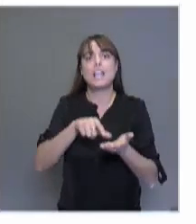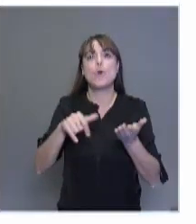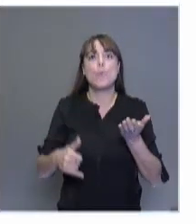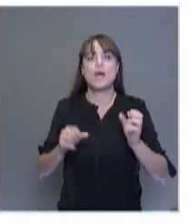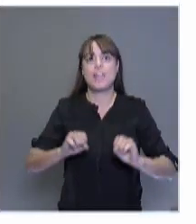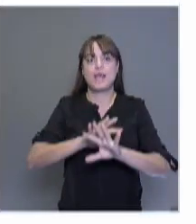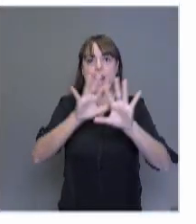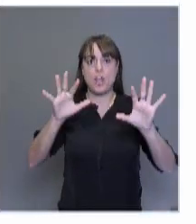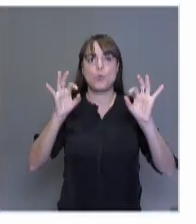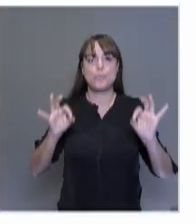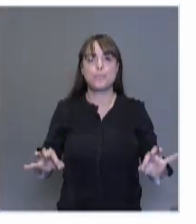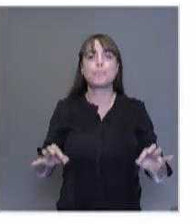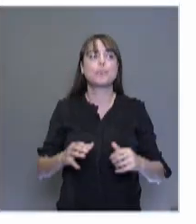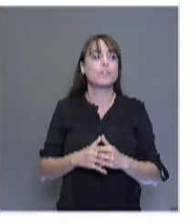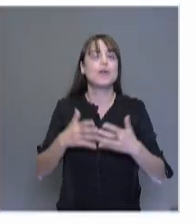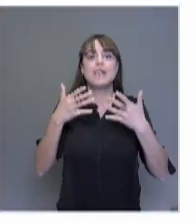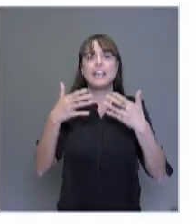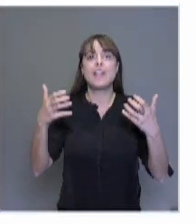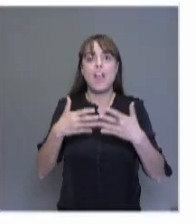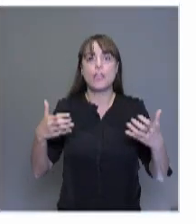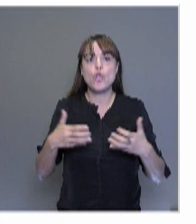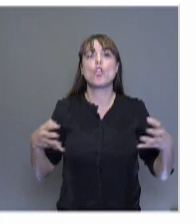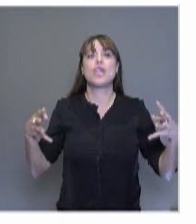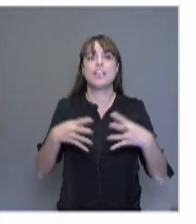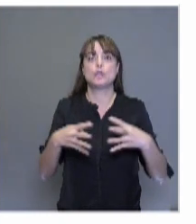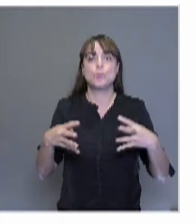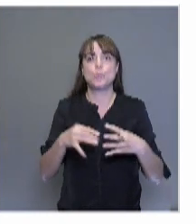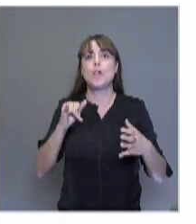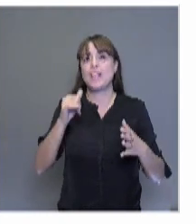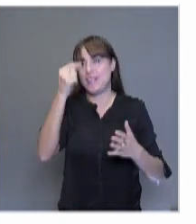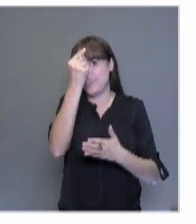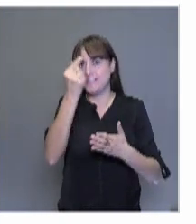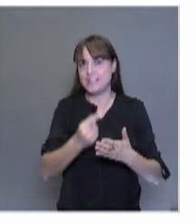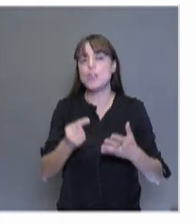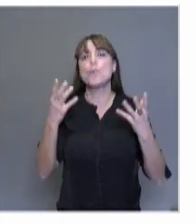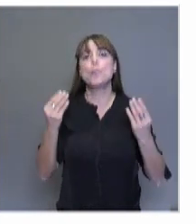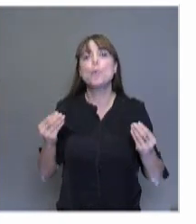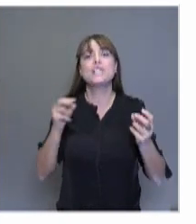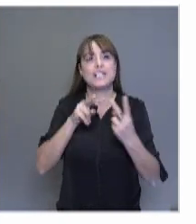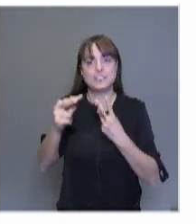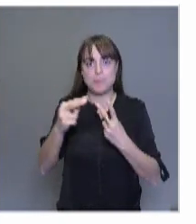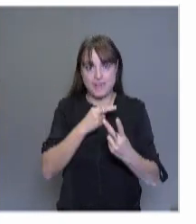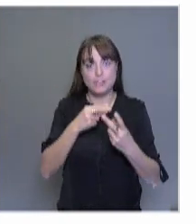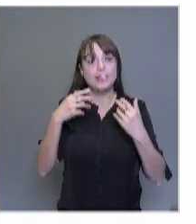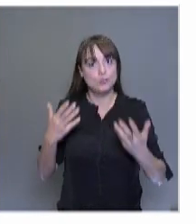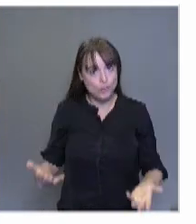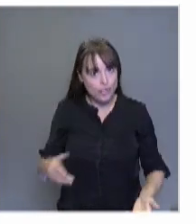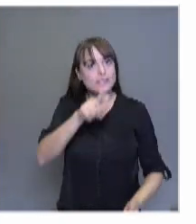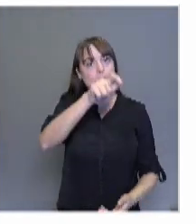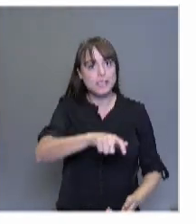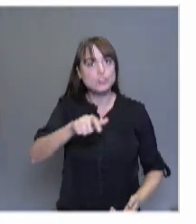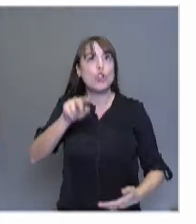redacción estructura y diseño son tan transparentes que los lectores a los que se derri pueden fácilmente